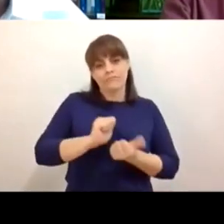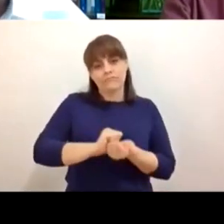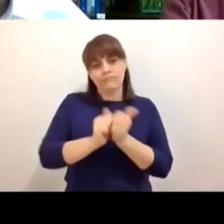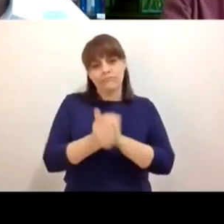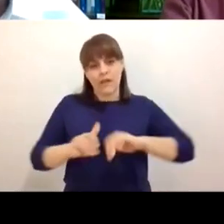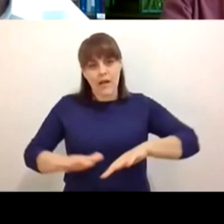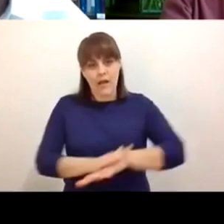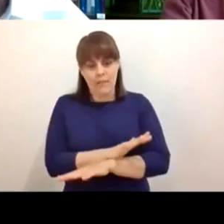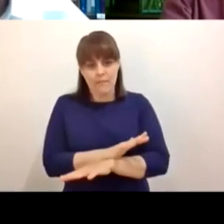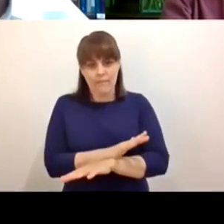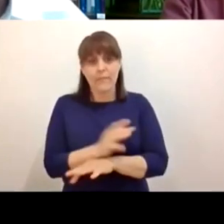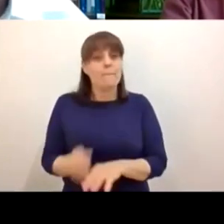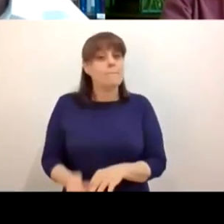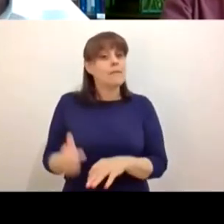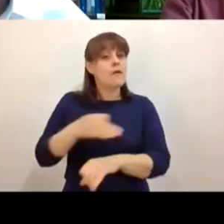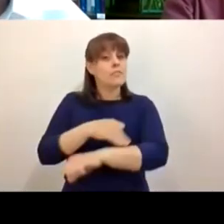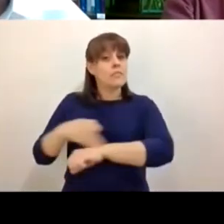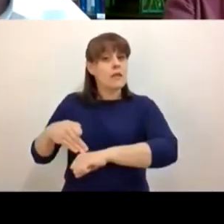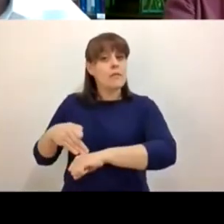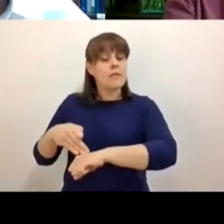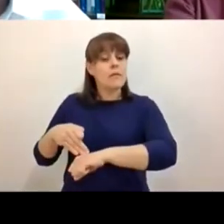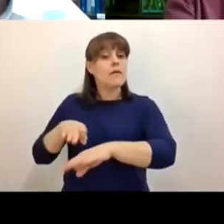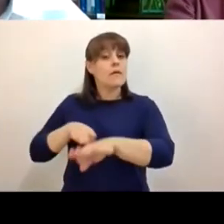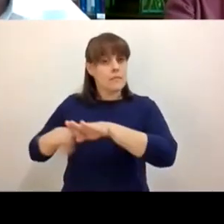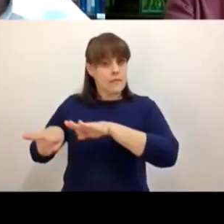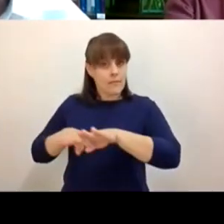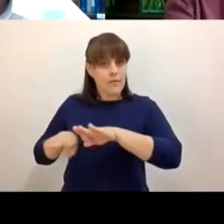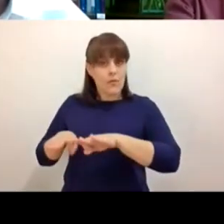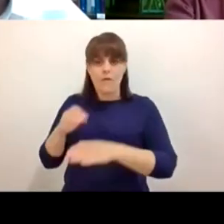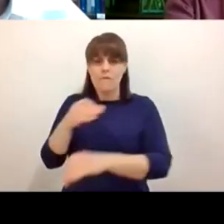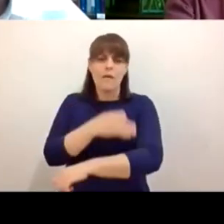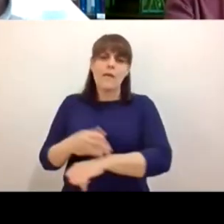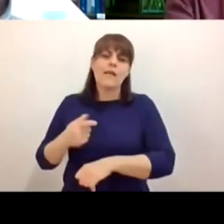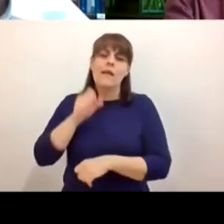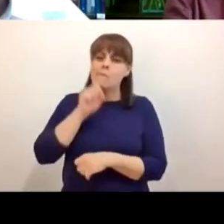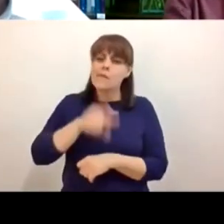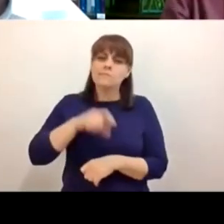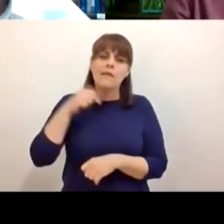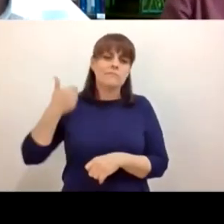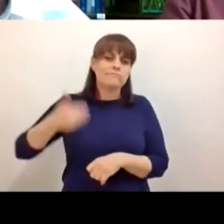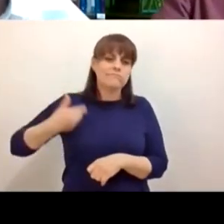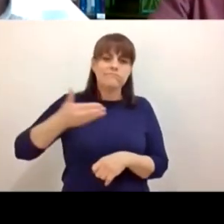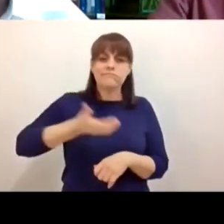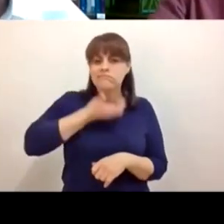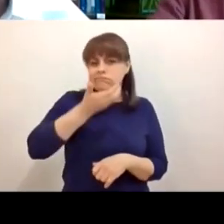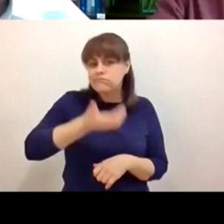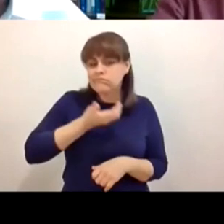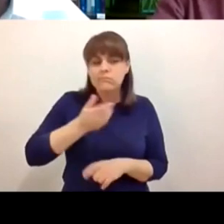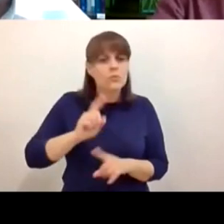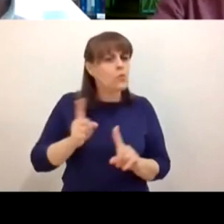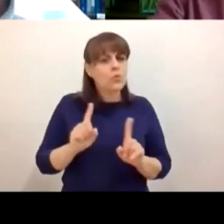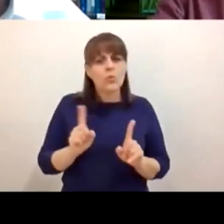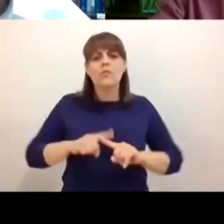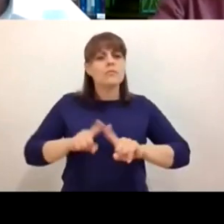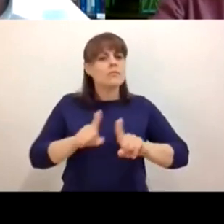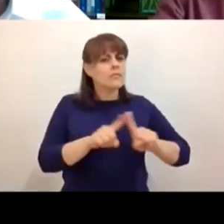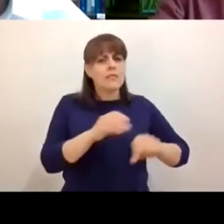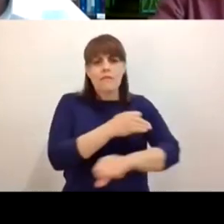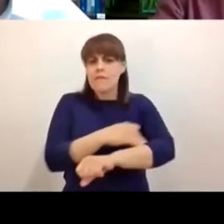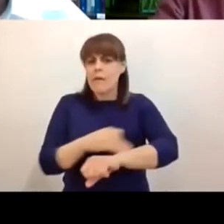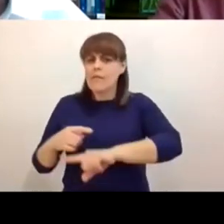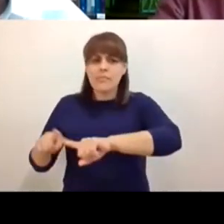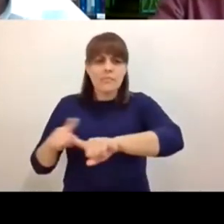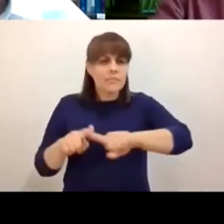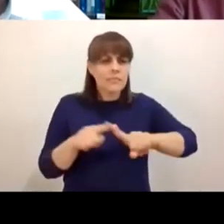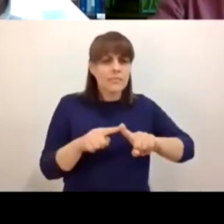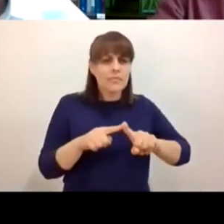Y no estoy hablando de la familia tradicional, sino de aquella necesidad de familia que tiene cualquier ser humano, que puede ser la biológica o no. La Constitución